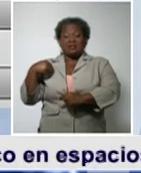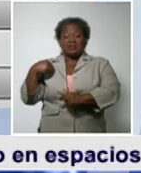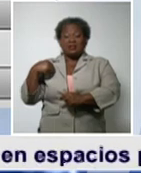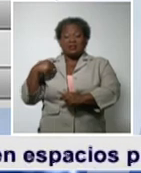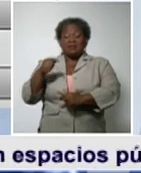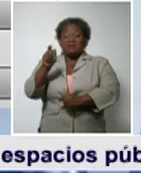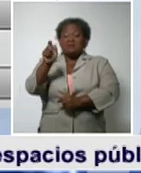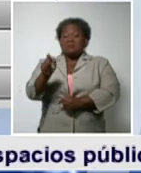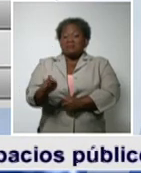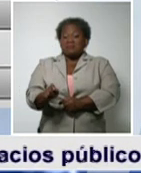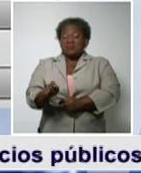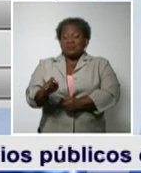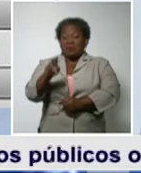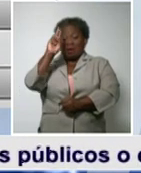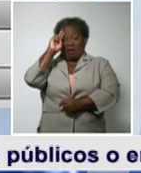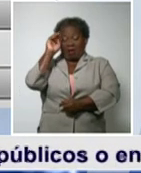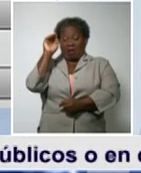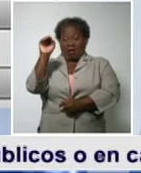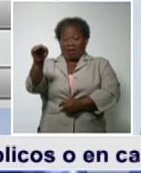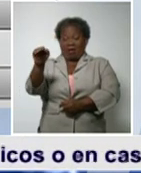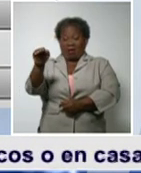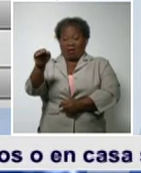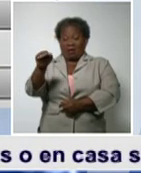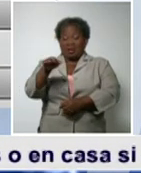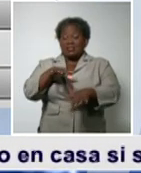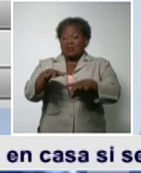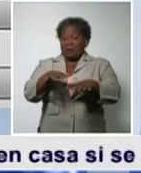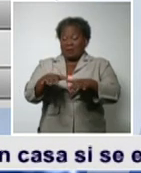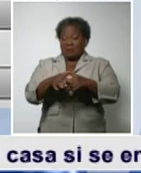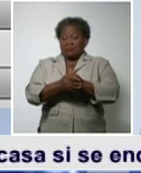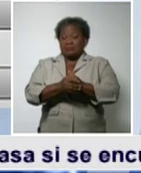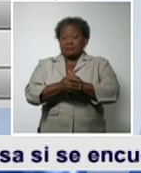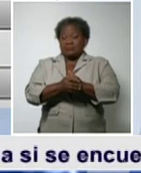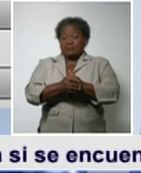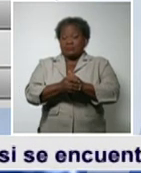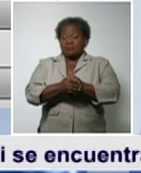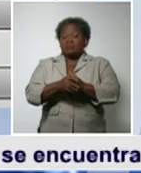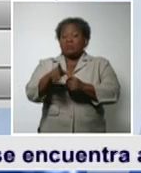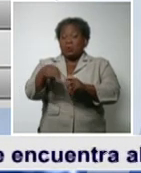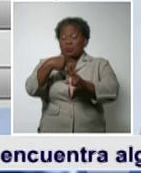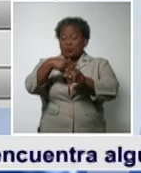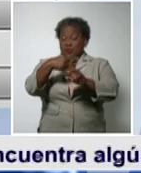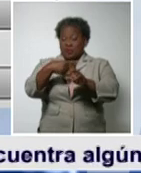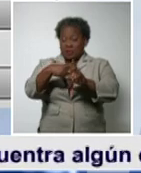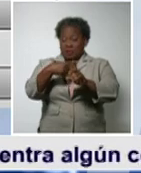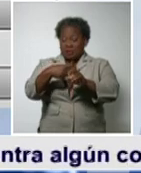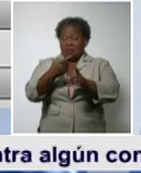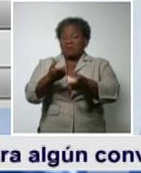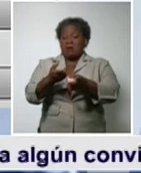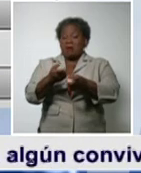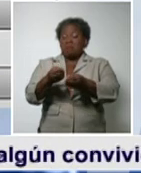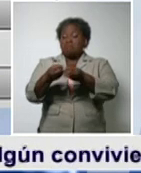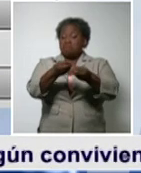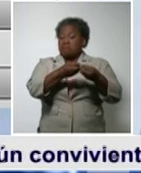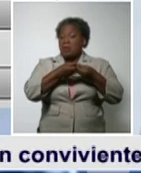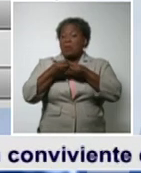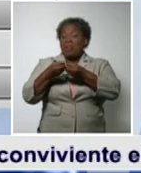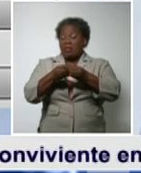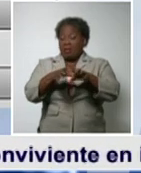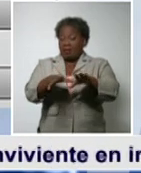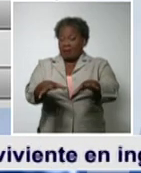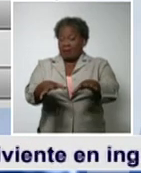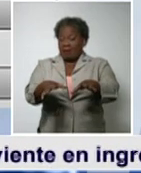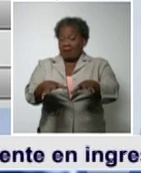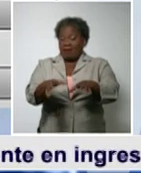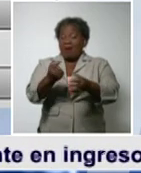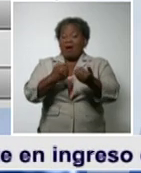que estaban activas, estamos diciendo con una prueba positiva, con capacidad de transmisión, en algunos